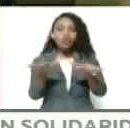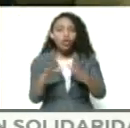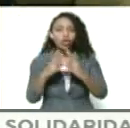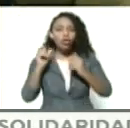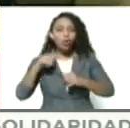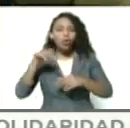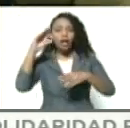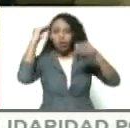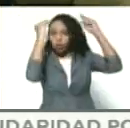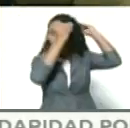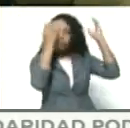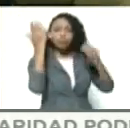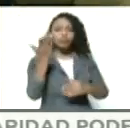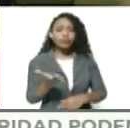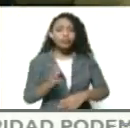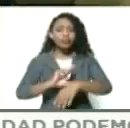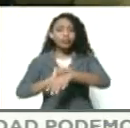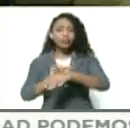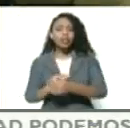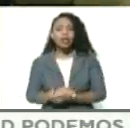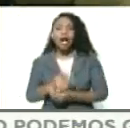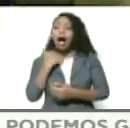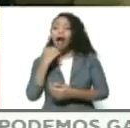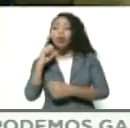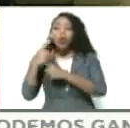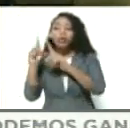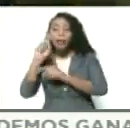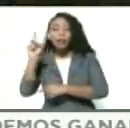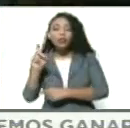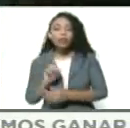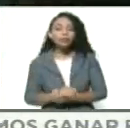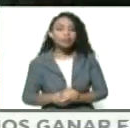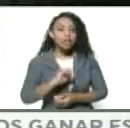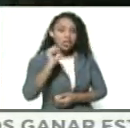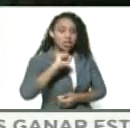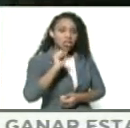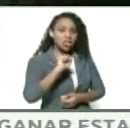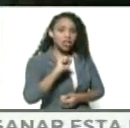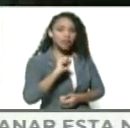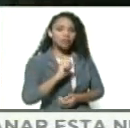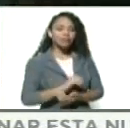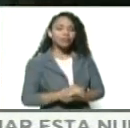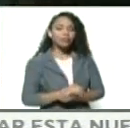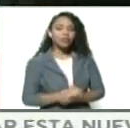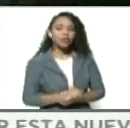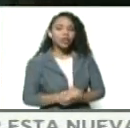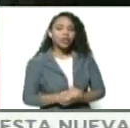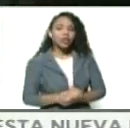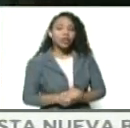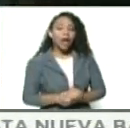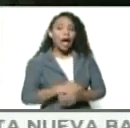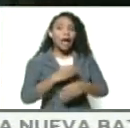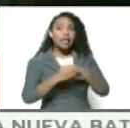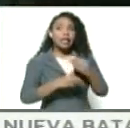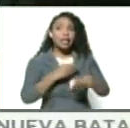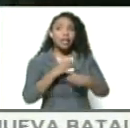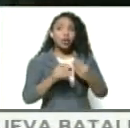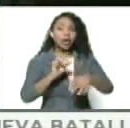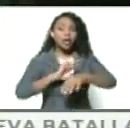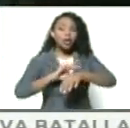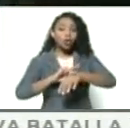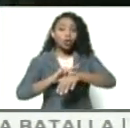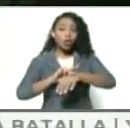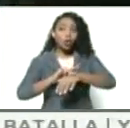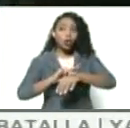José Gregorio Hernández. ¿Hay otra pregunta? Sí, muy buenas noches, señor presidente. Considerando que el doctor José